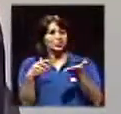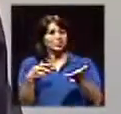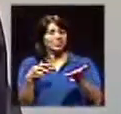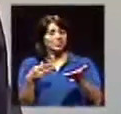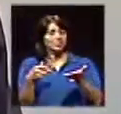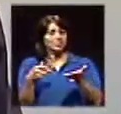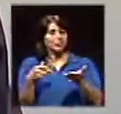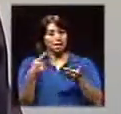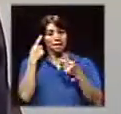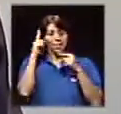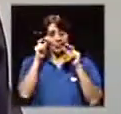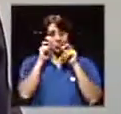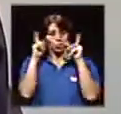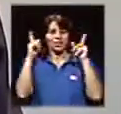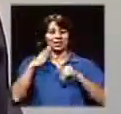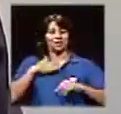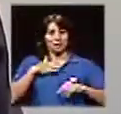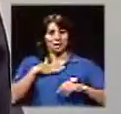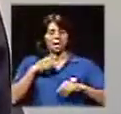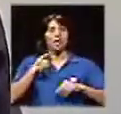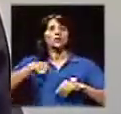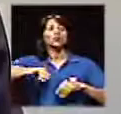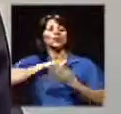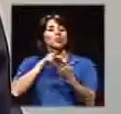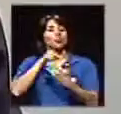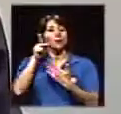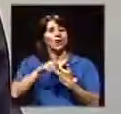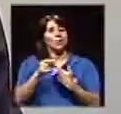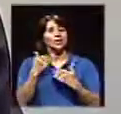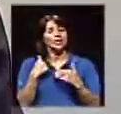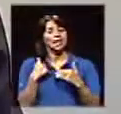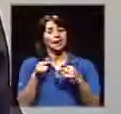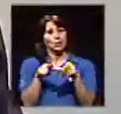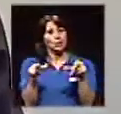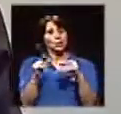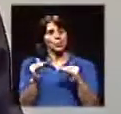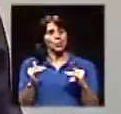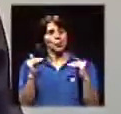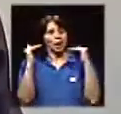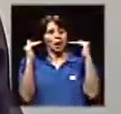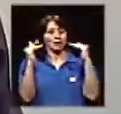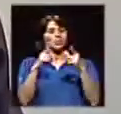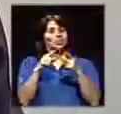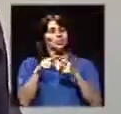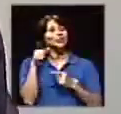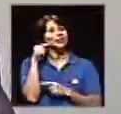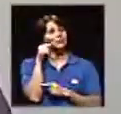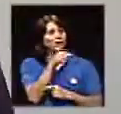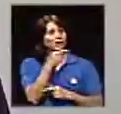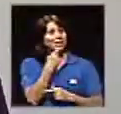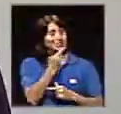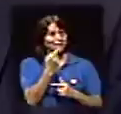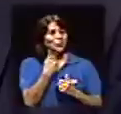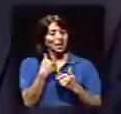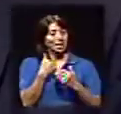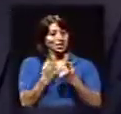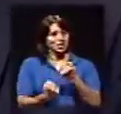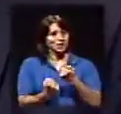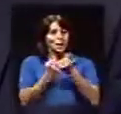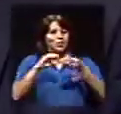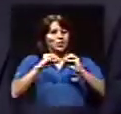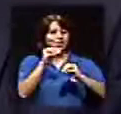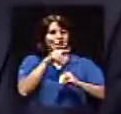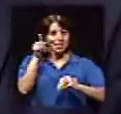mi sorpresa, el favor de ponernos muy alto, de manera que lo que usted está diciendo tiene respaldo estadístico. Bueno, qué